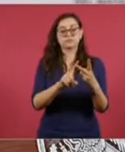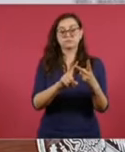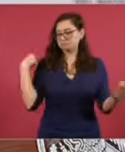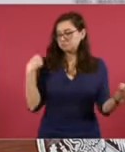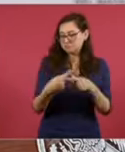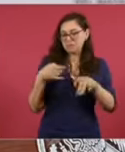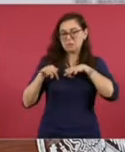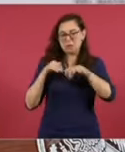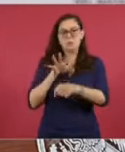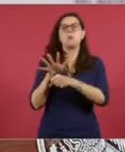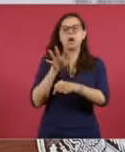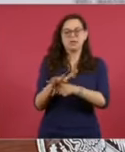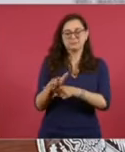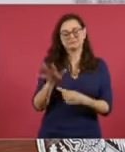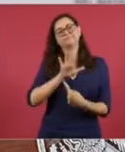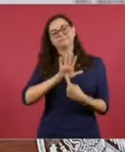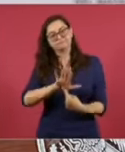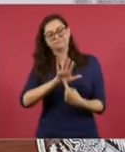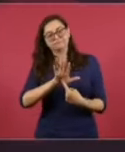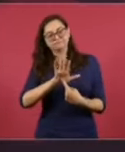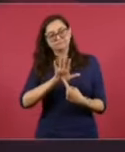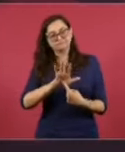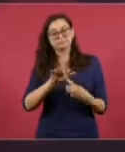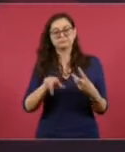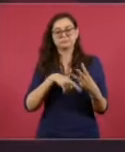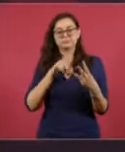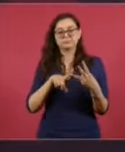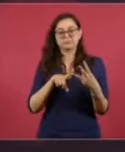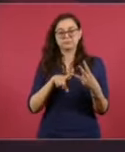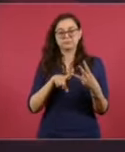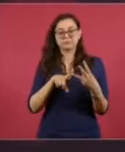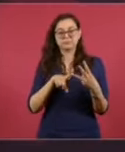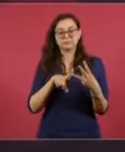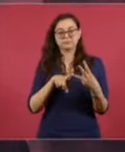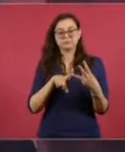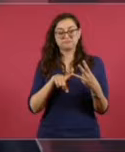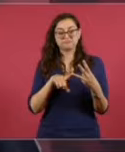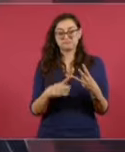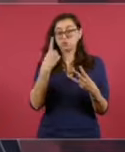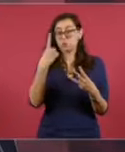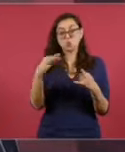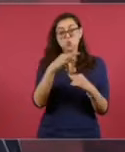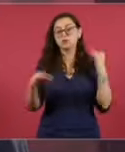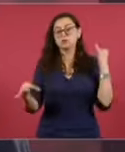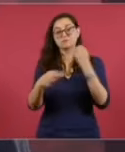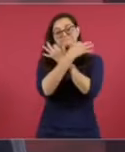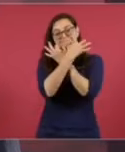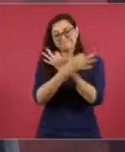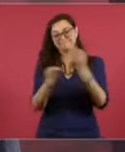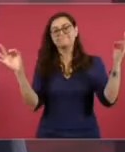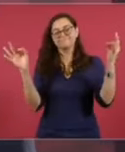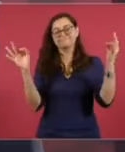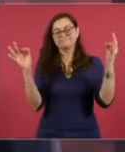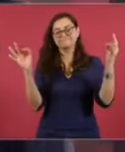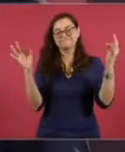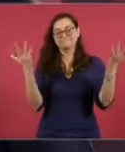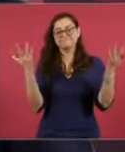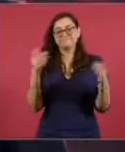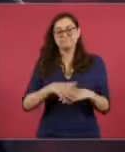qué hemos hecho en el sexenio y un mensaje final. Ya